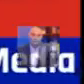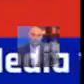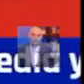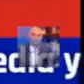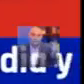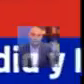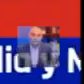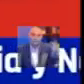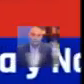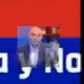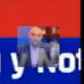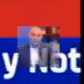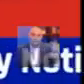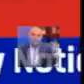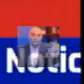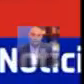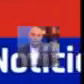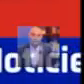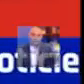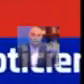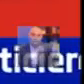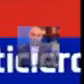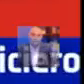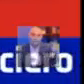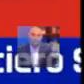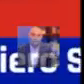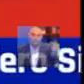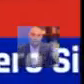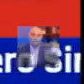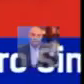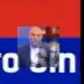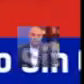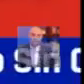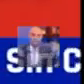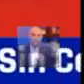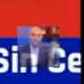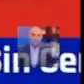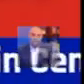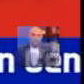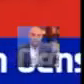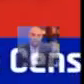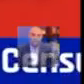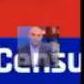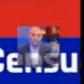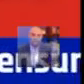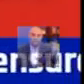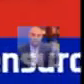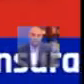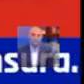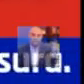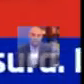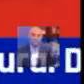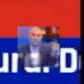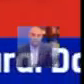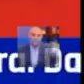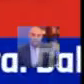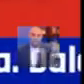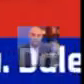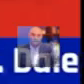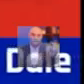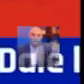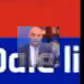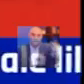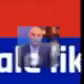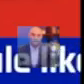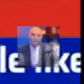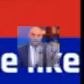tono exigente, también ya pidieron un respeto a los derechos humanos a Joe Biden, o solamente